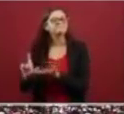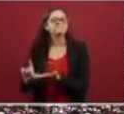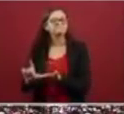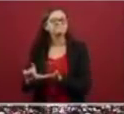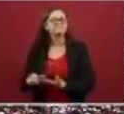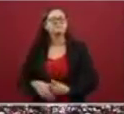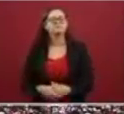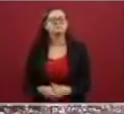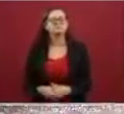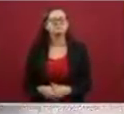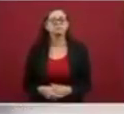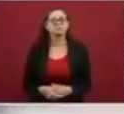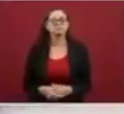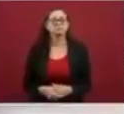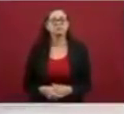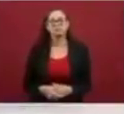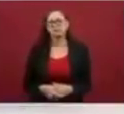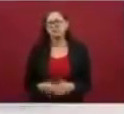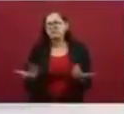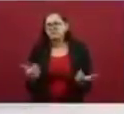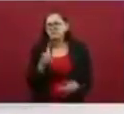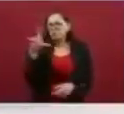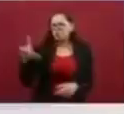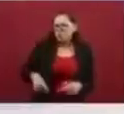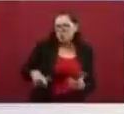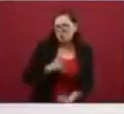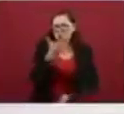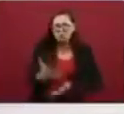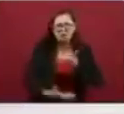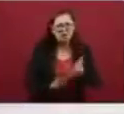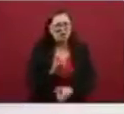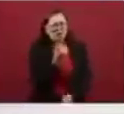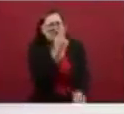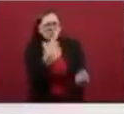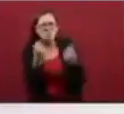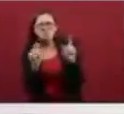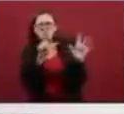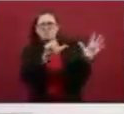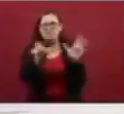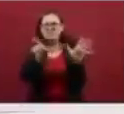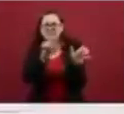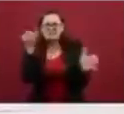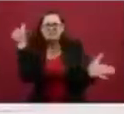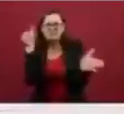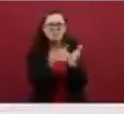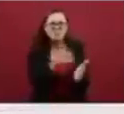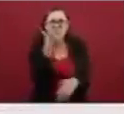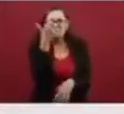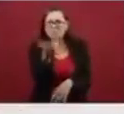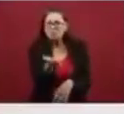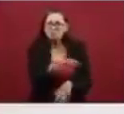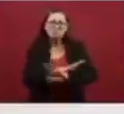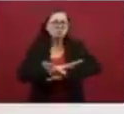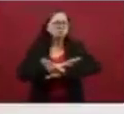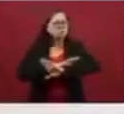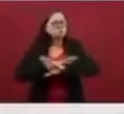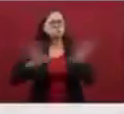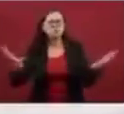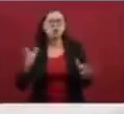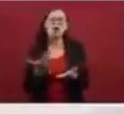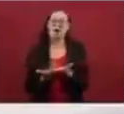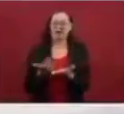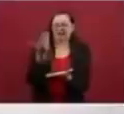gana 700 mil pesos mensuales, como sucedía